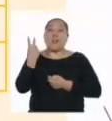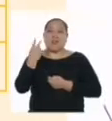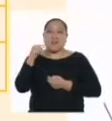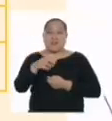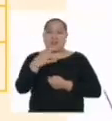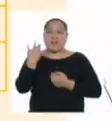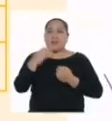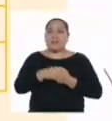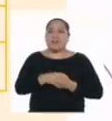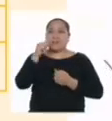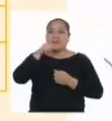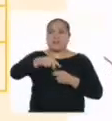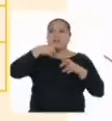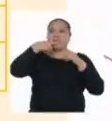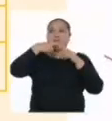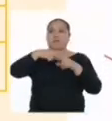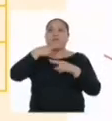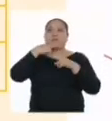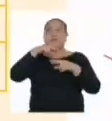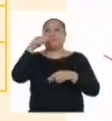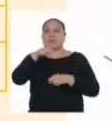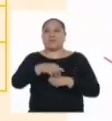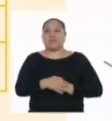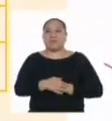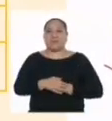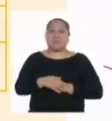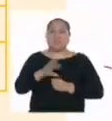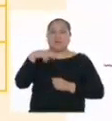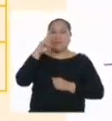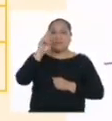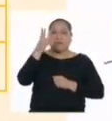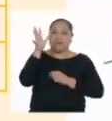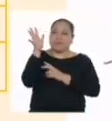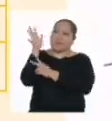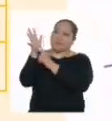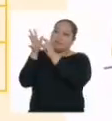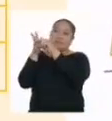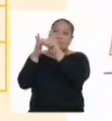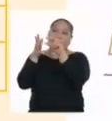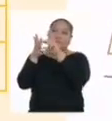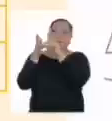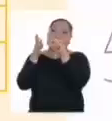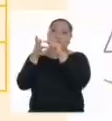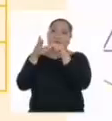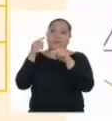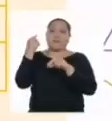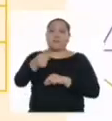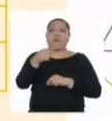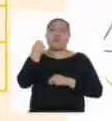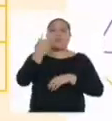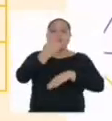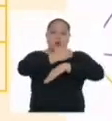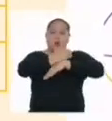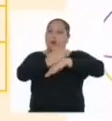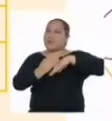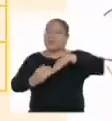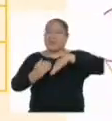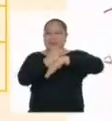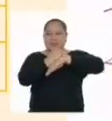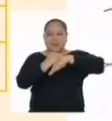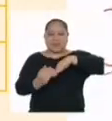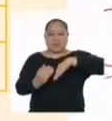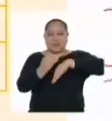Chicas y chicos, este es el resultado de nuestra siguiente hoja. En este segundo caso, solo la mitad de la